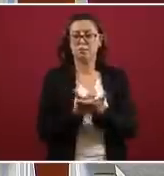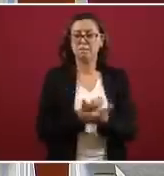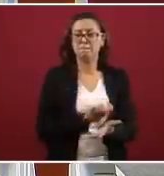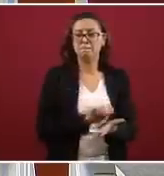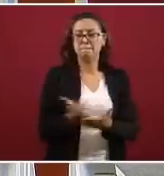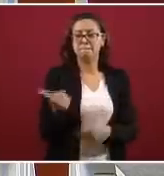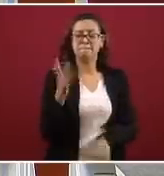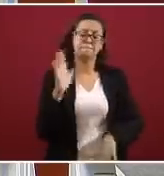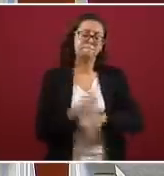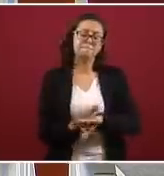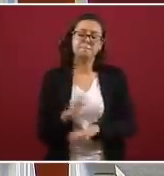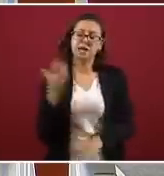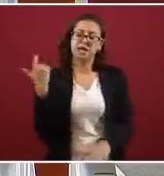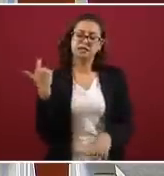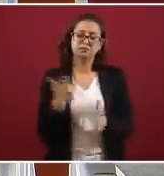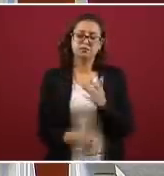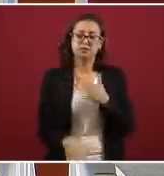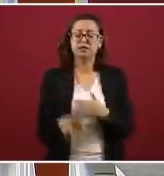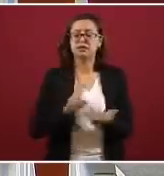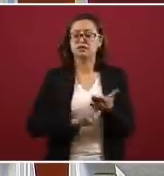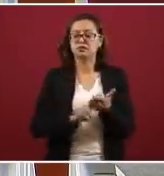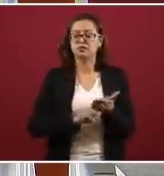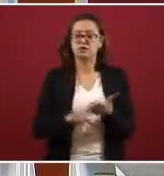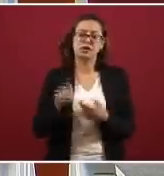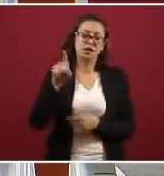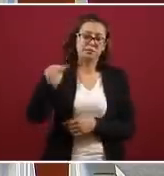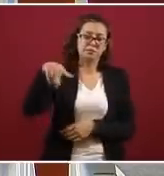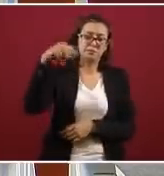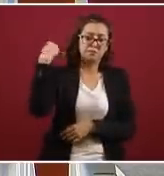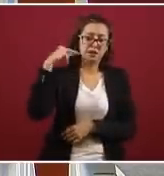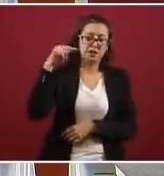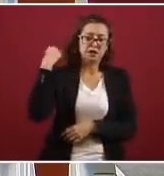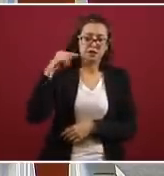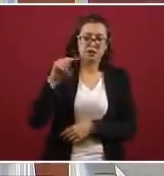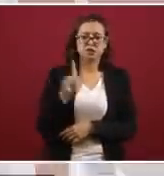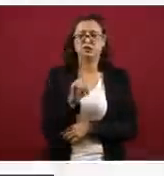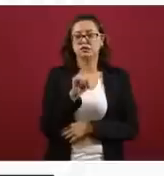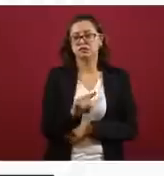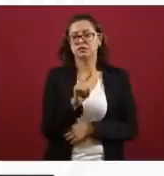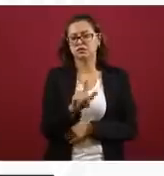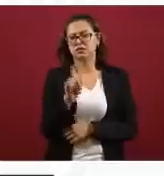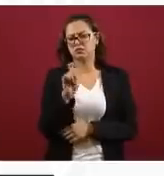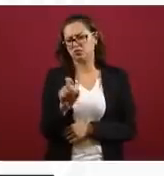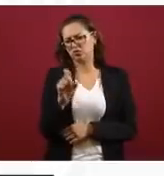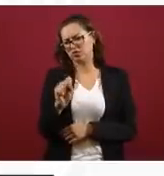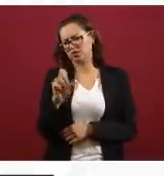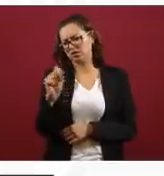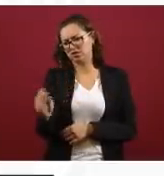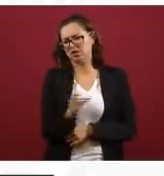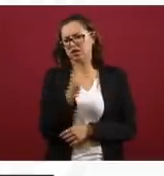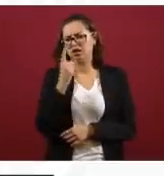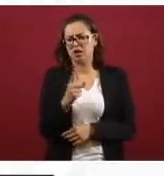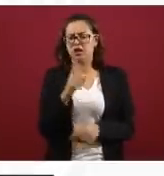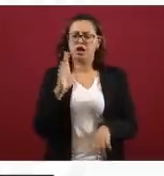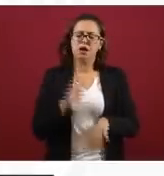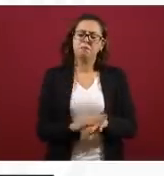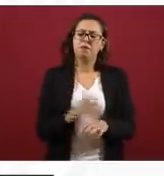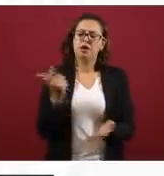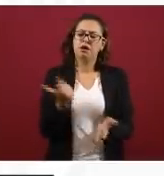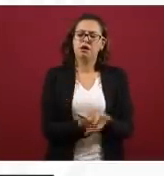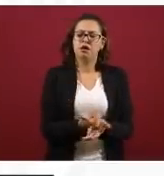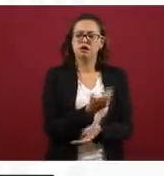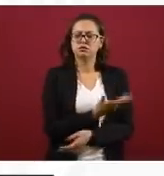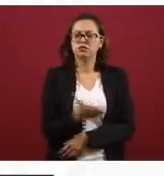gasolina regular más económica está en Coatzacoalcos, Veracruz, a 17 pesos 61 centavos por litro, y la más cara